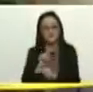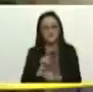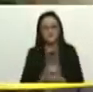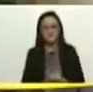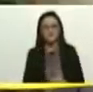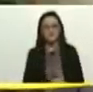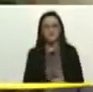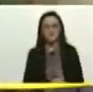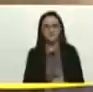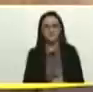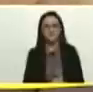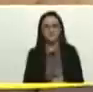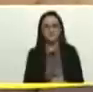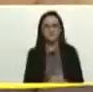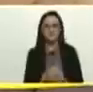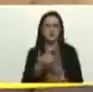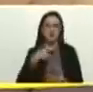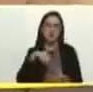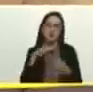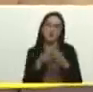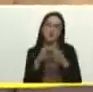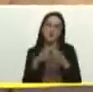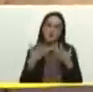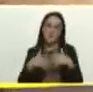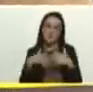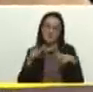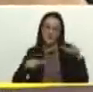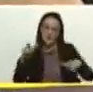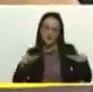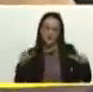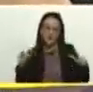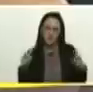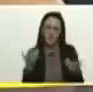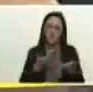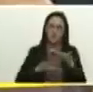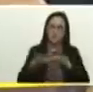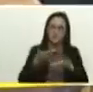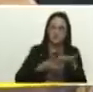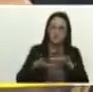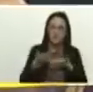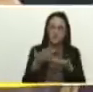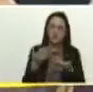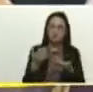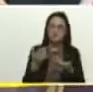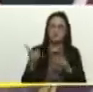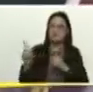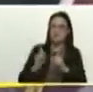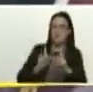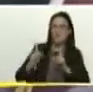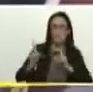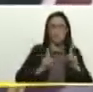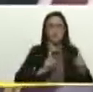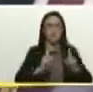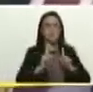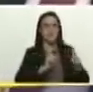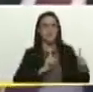que nuestros sectores empresariales, comerciales se han acercado cada vez más,